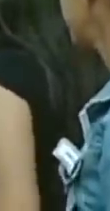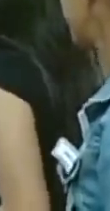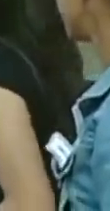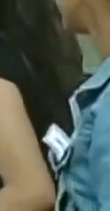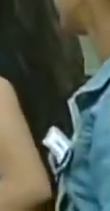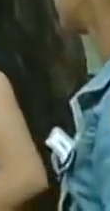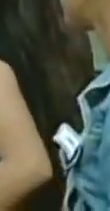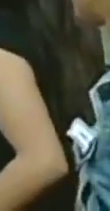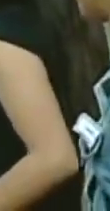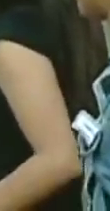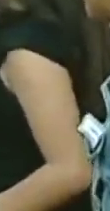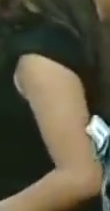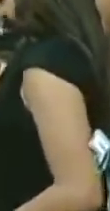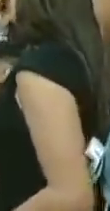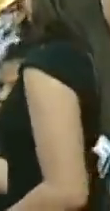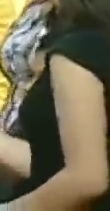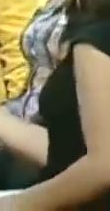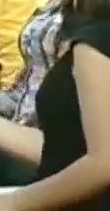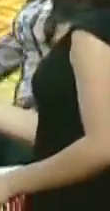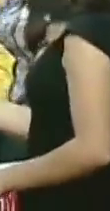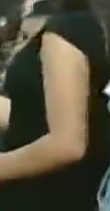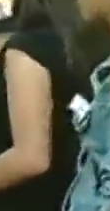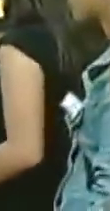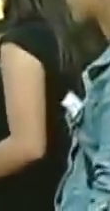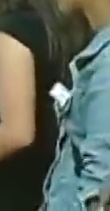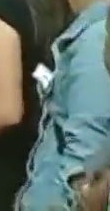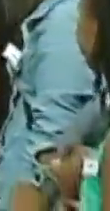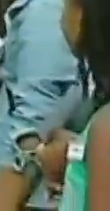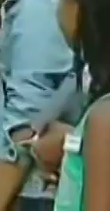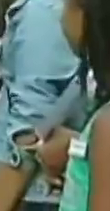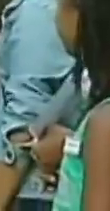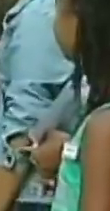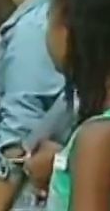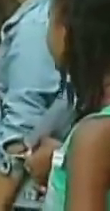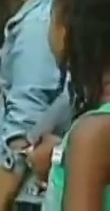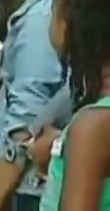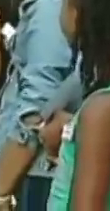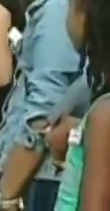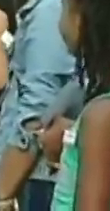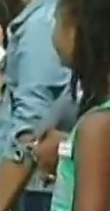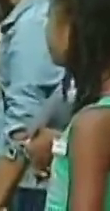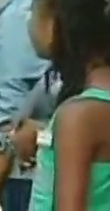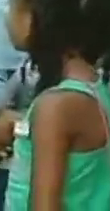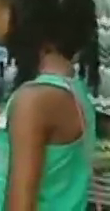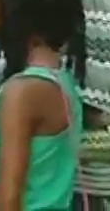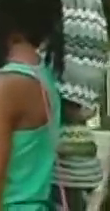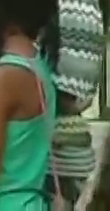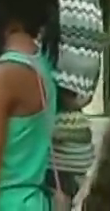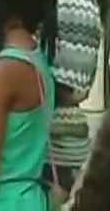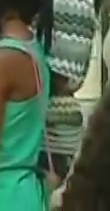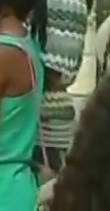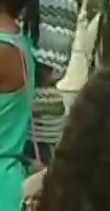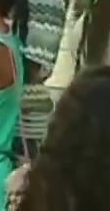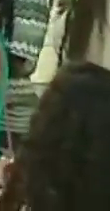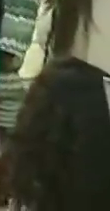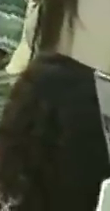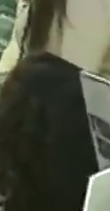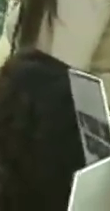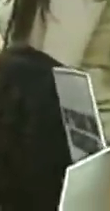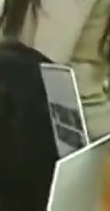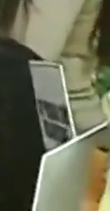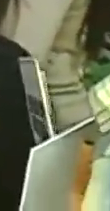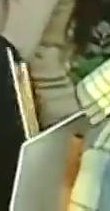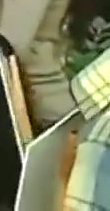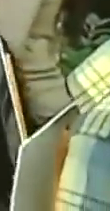y eterno Hugo Chávez, en estas condiciones de igualdad, de justicia social para las familias más vulnerables.